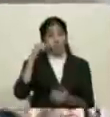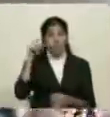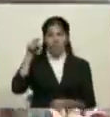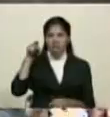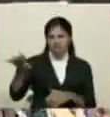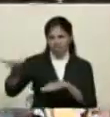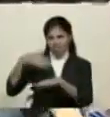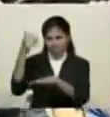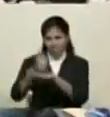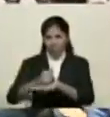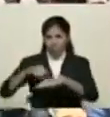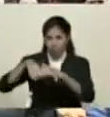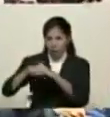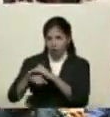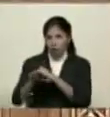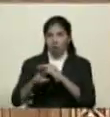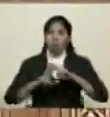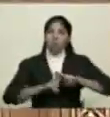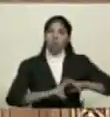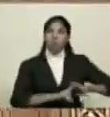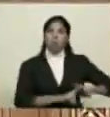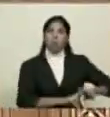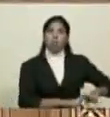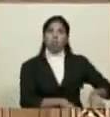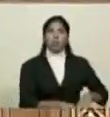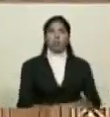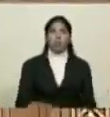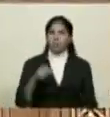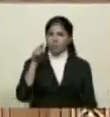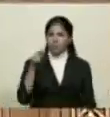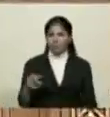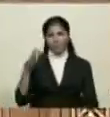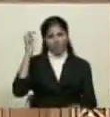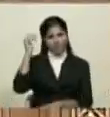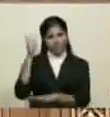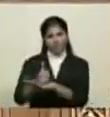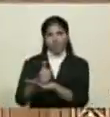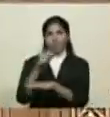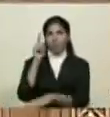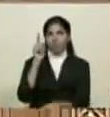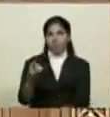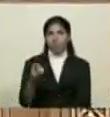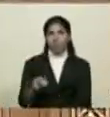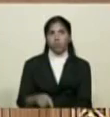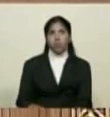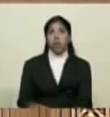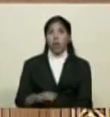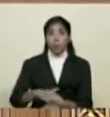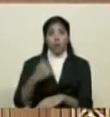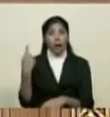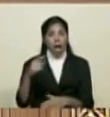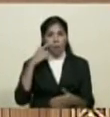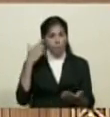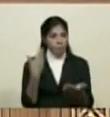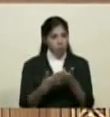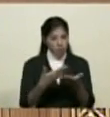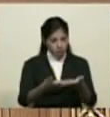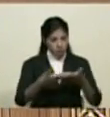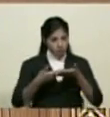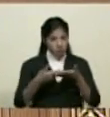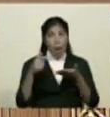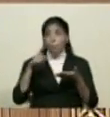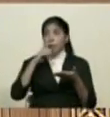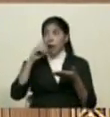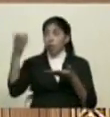escondido y engavetado. Ella es la principal responsable, porque teniendo las pruebas que se le entregó al